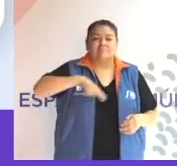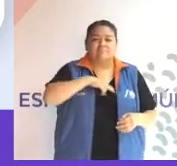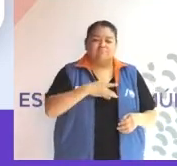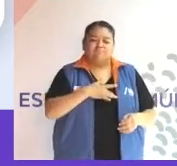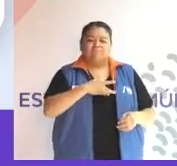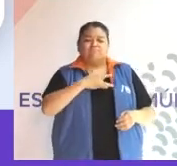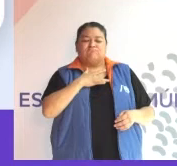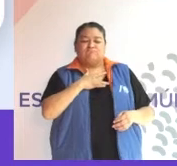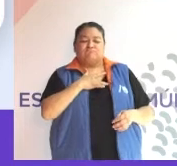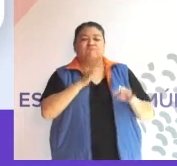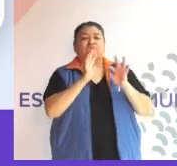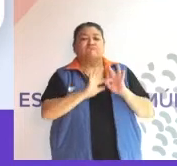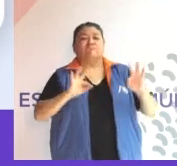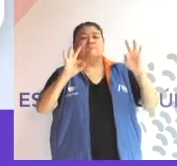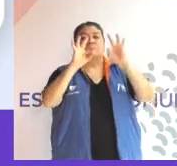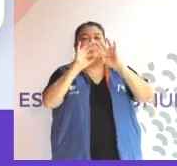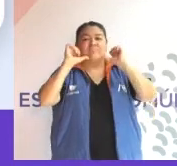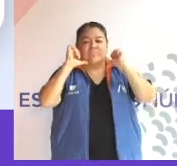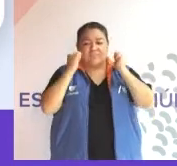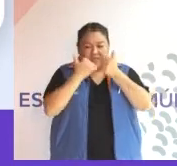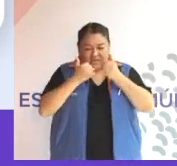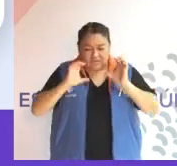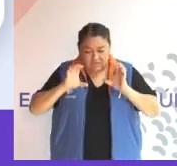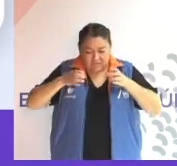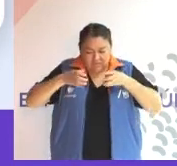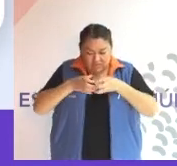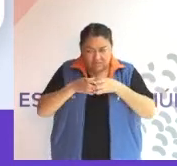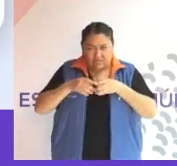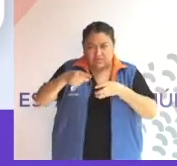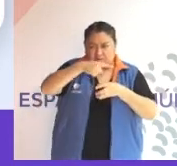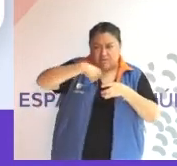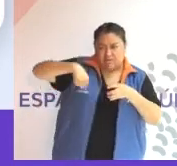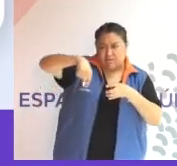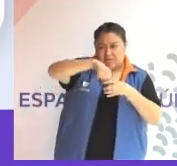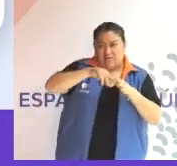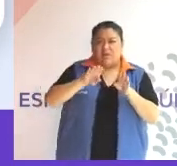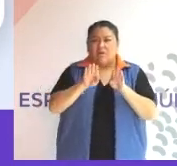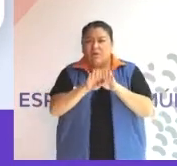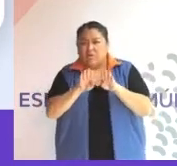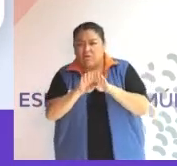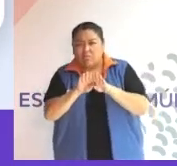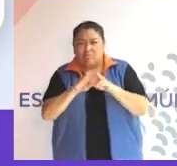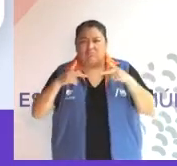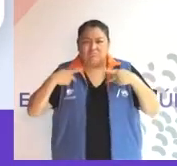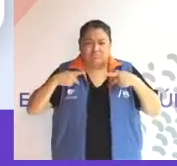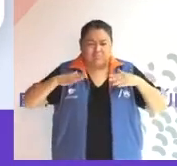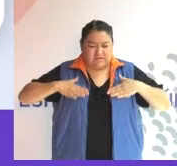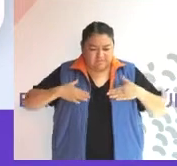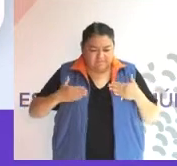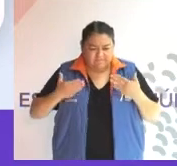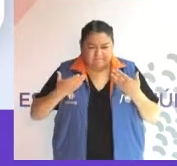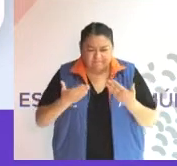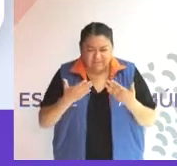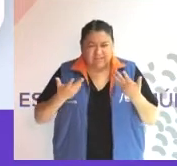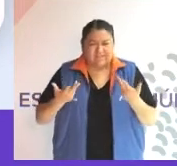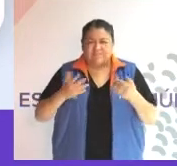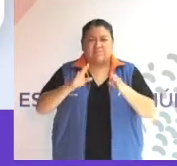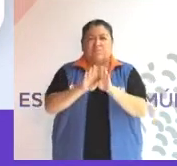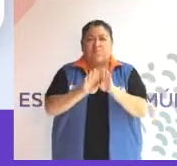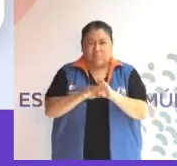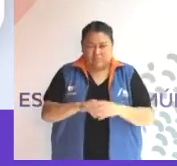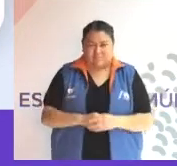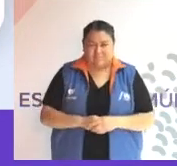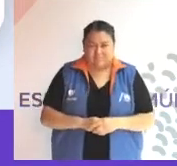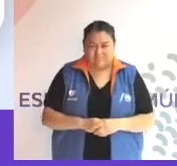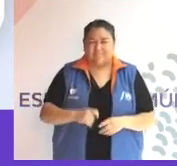las organizaciones cómo podemos generar y construir mayor confianza de todos estos grupos de interés.